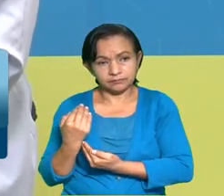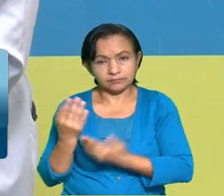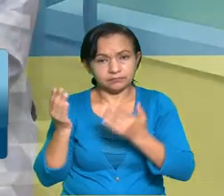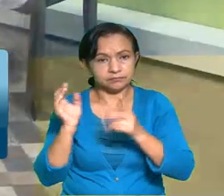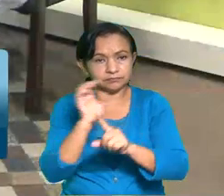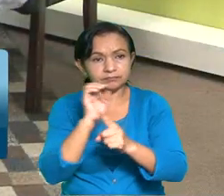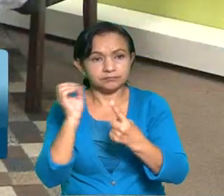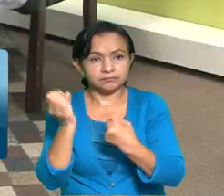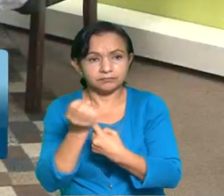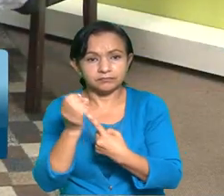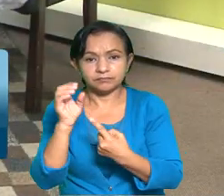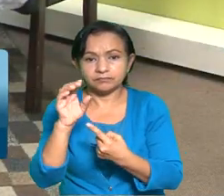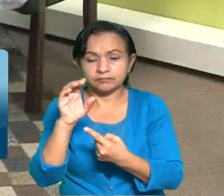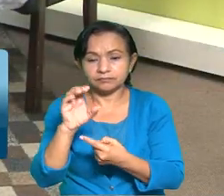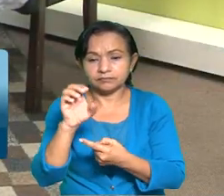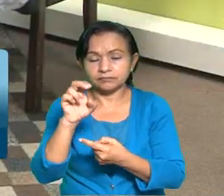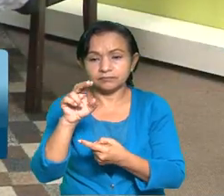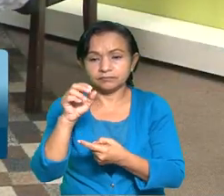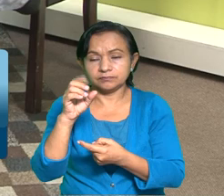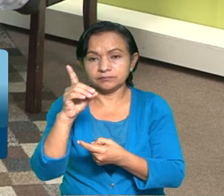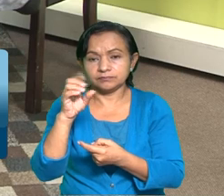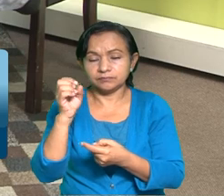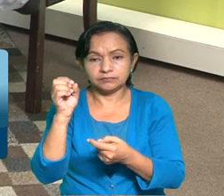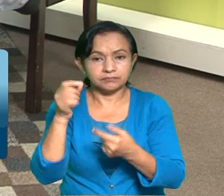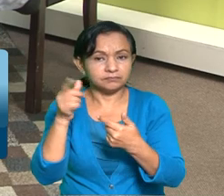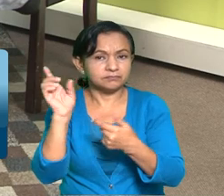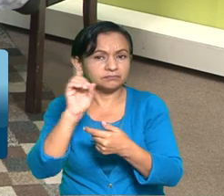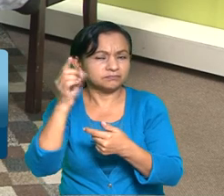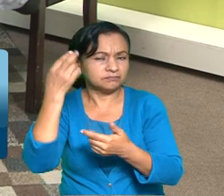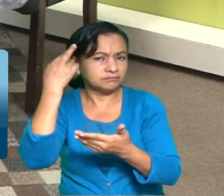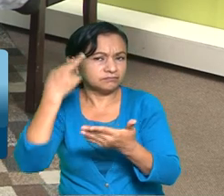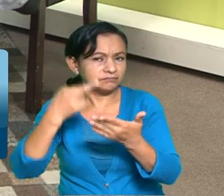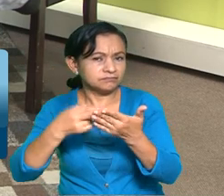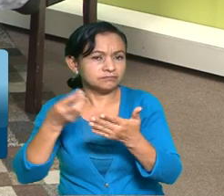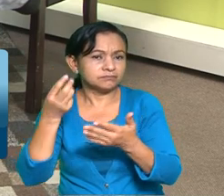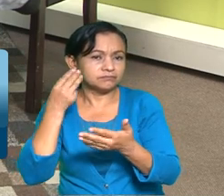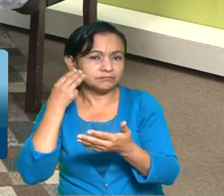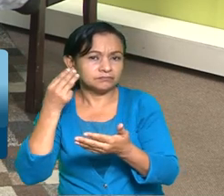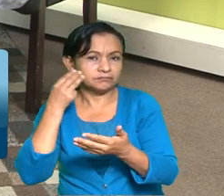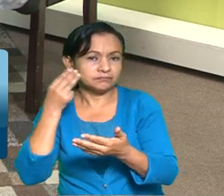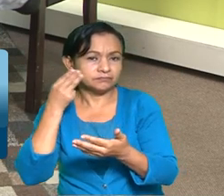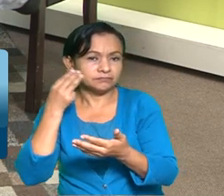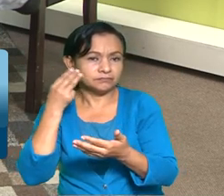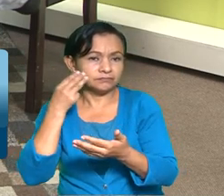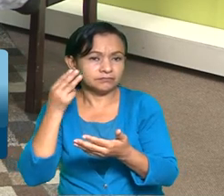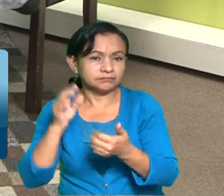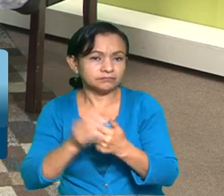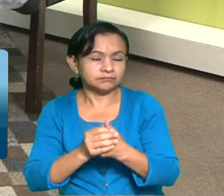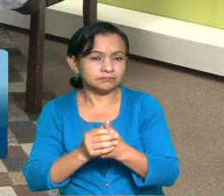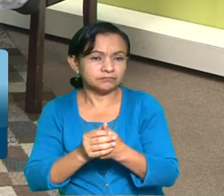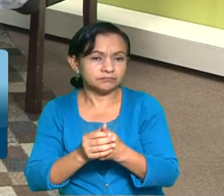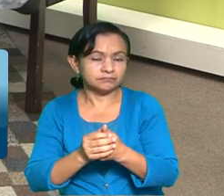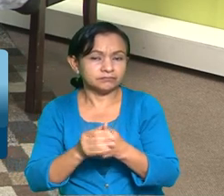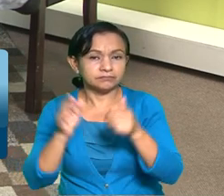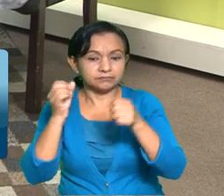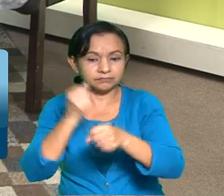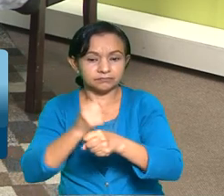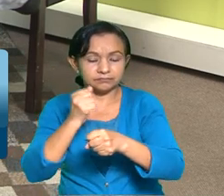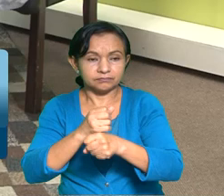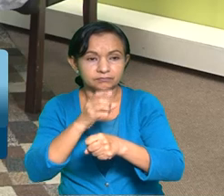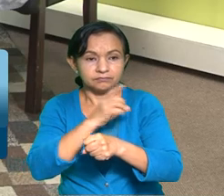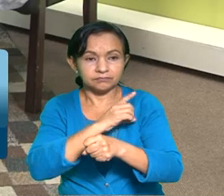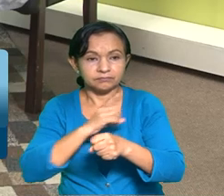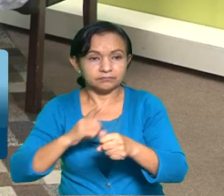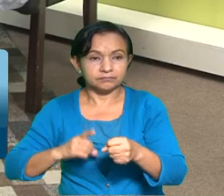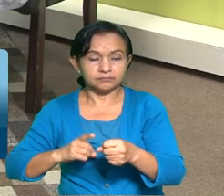organismo, un senado o un congreso, no me acuerdo muy bien, de una madre estaba, era una funcionaria,